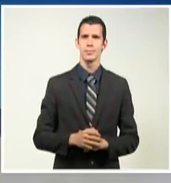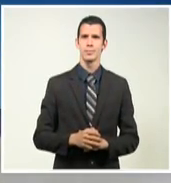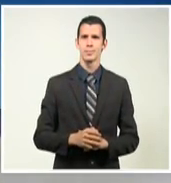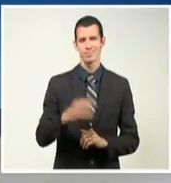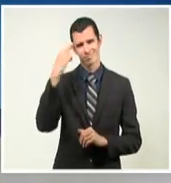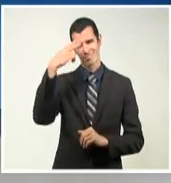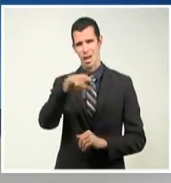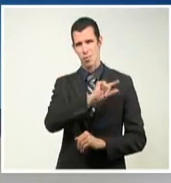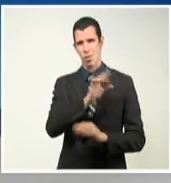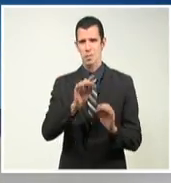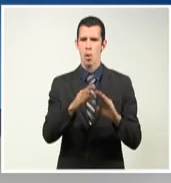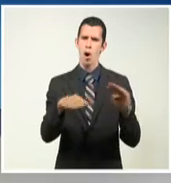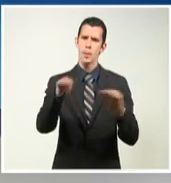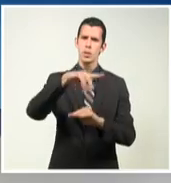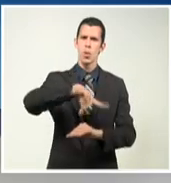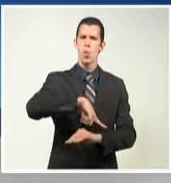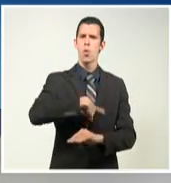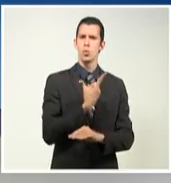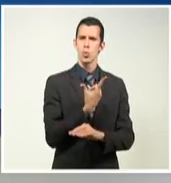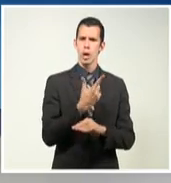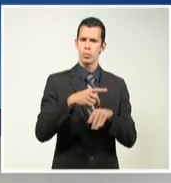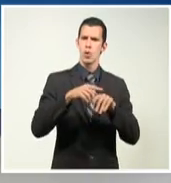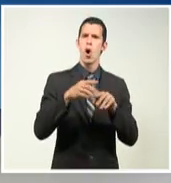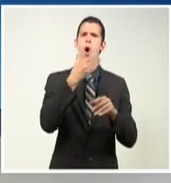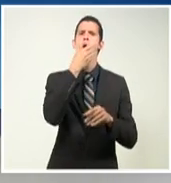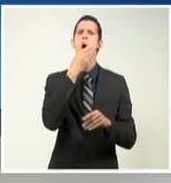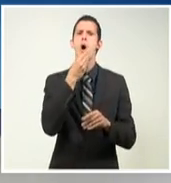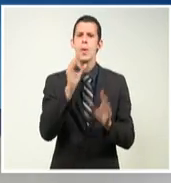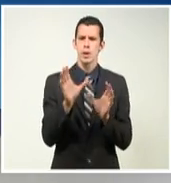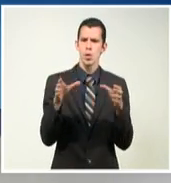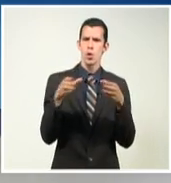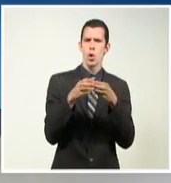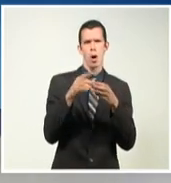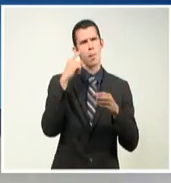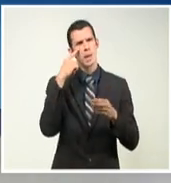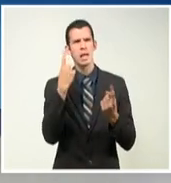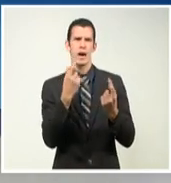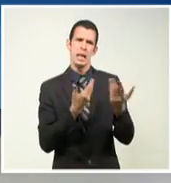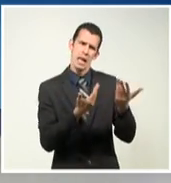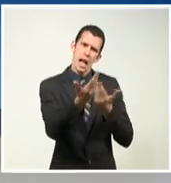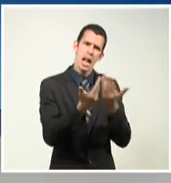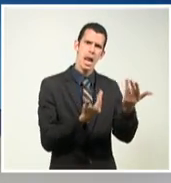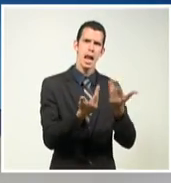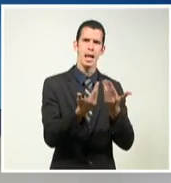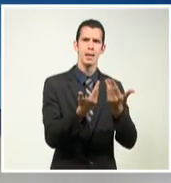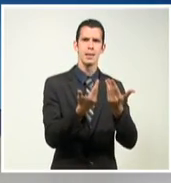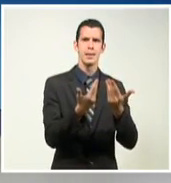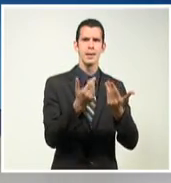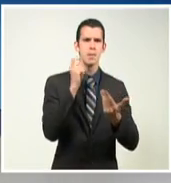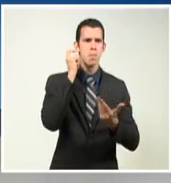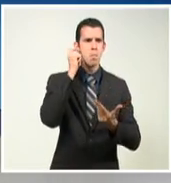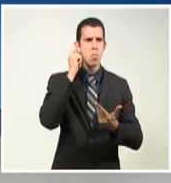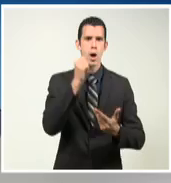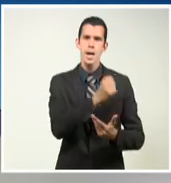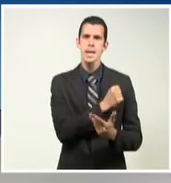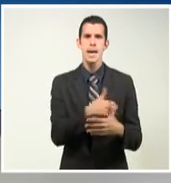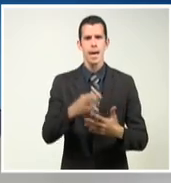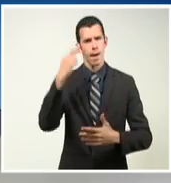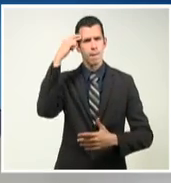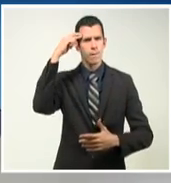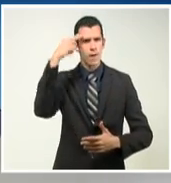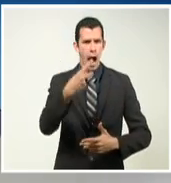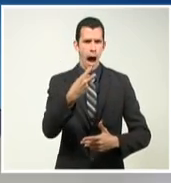un diálogo con las autoridades, ella trató de redirigir aquellas intenciones iniciales de los jóvenes e intentó enmarcarlas